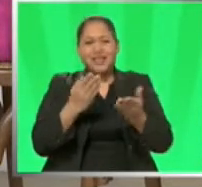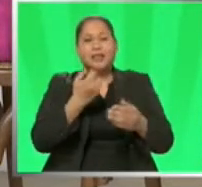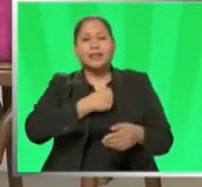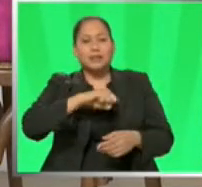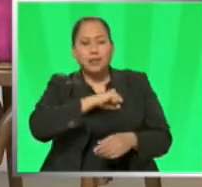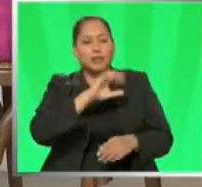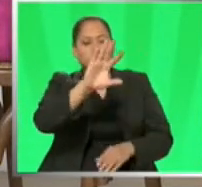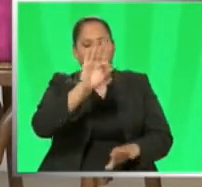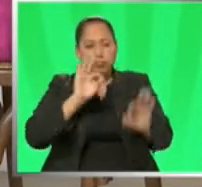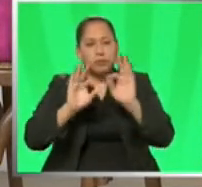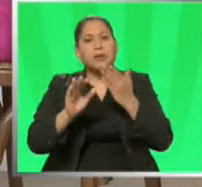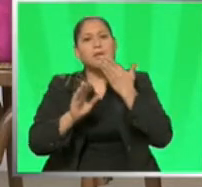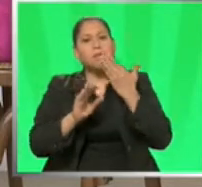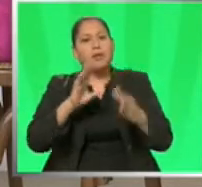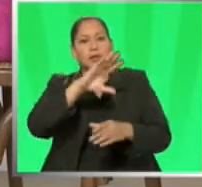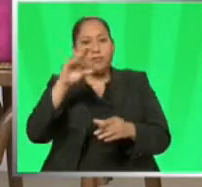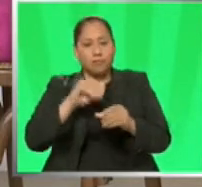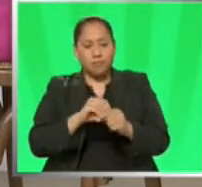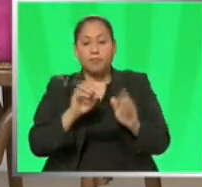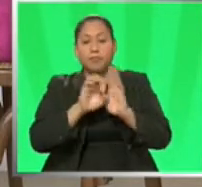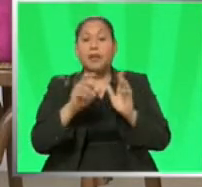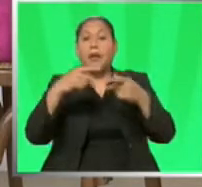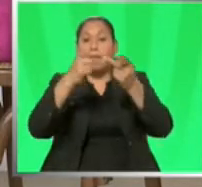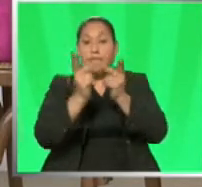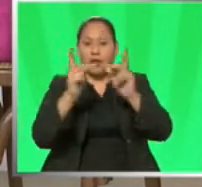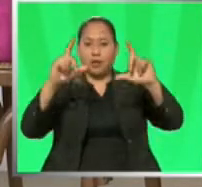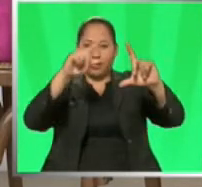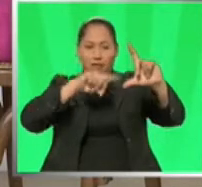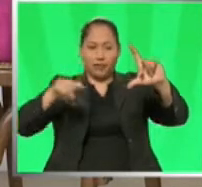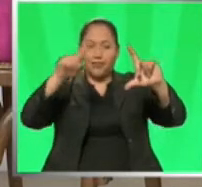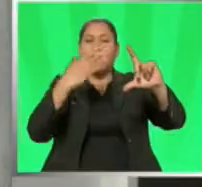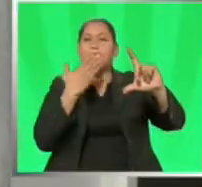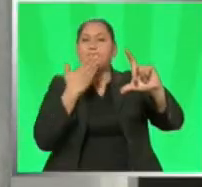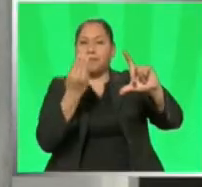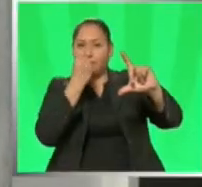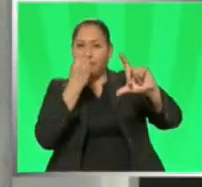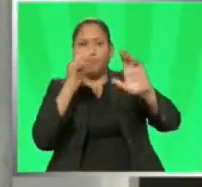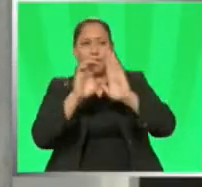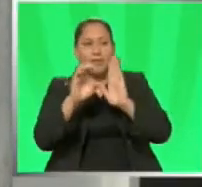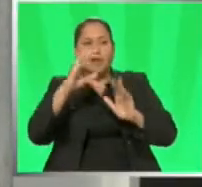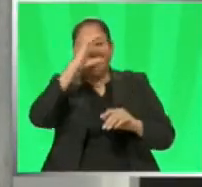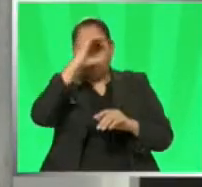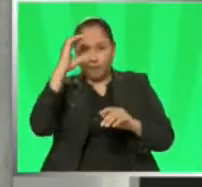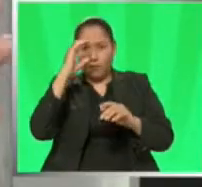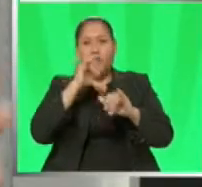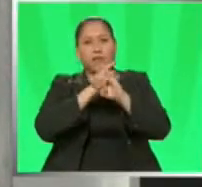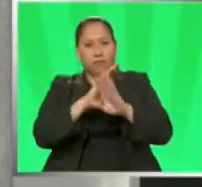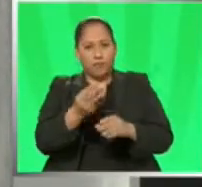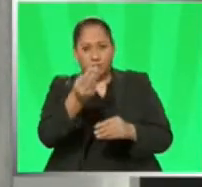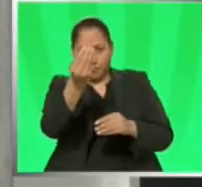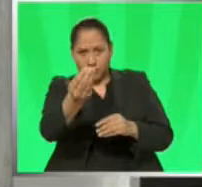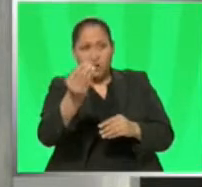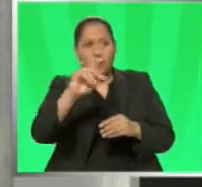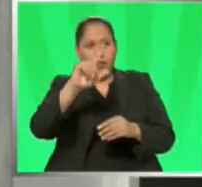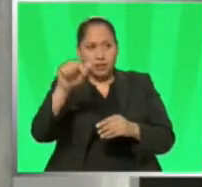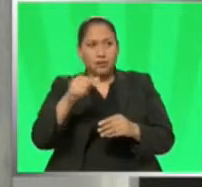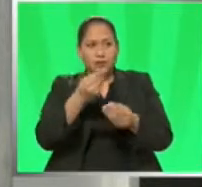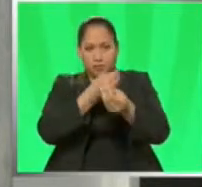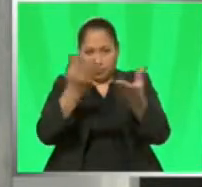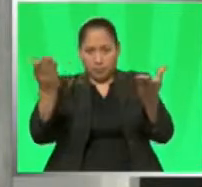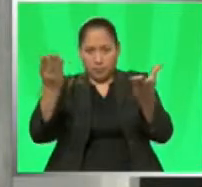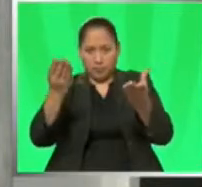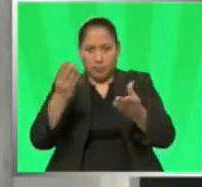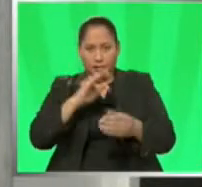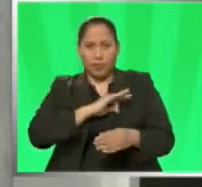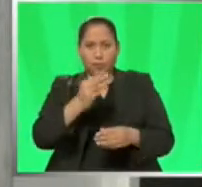hay una forma de comer completa, y el plato del bien comer, que les trajimos una información que después se les